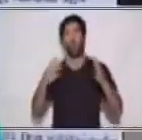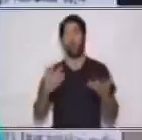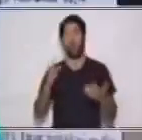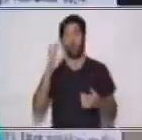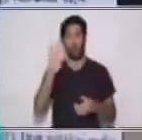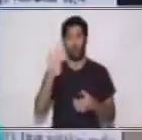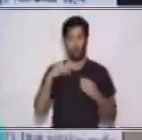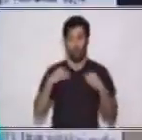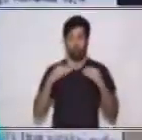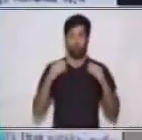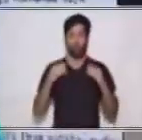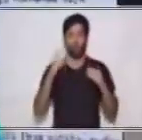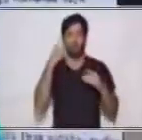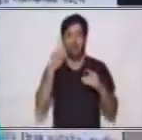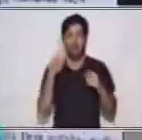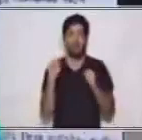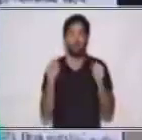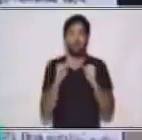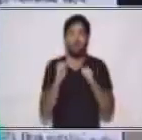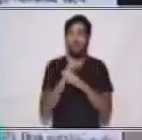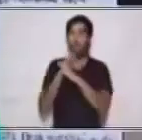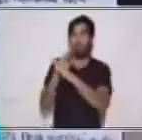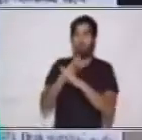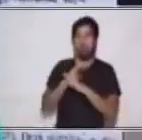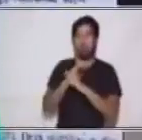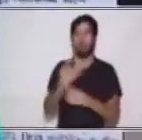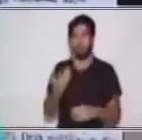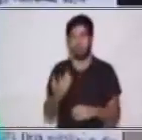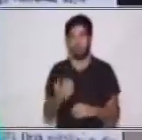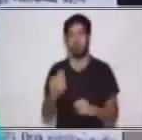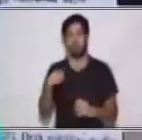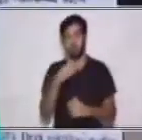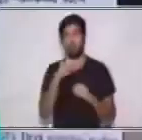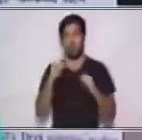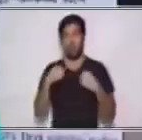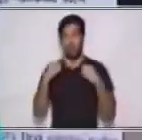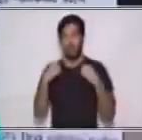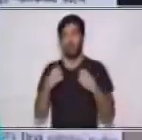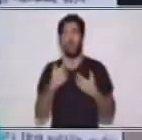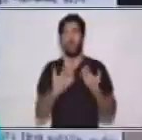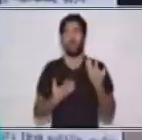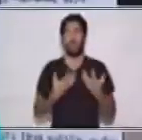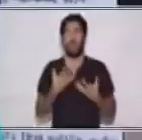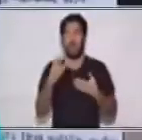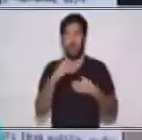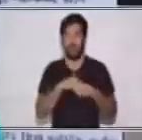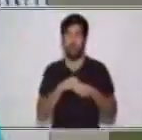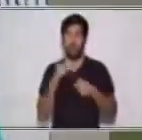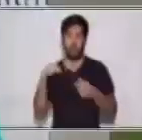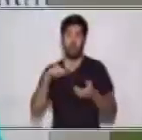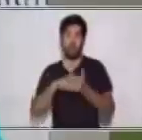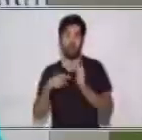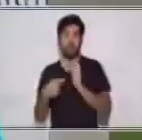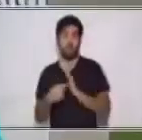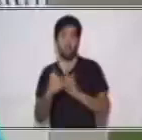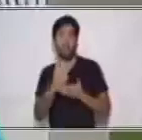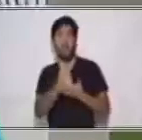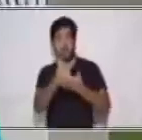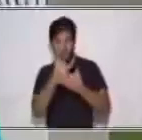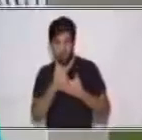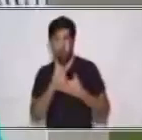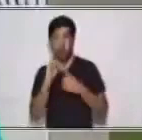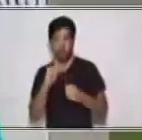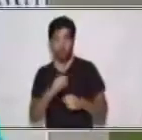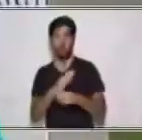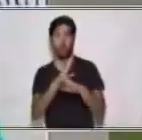podemos contrastar con la realidad. Podemos ponernos también ropa térmica y determinar si es verdadero o falso que la ropa térmica protege o